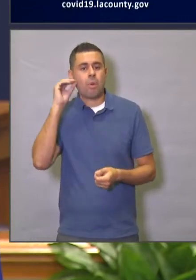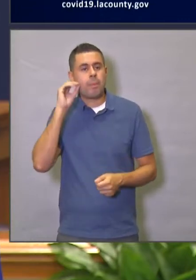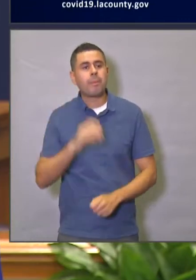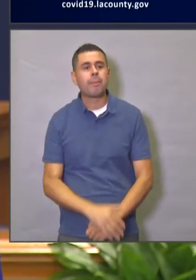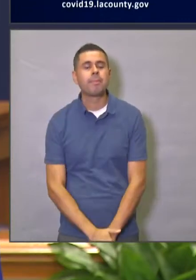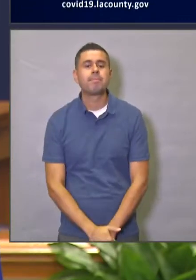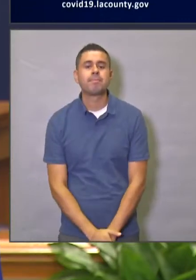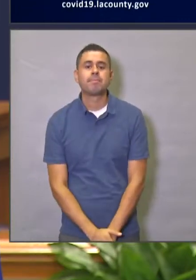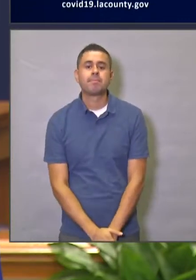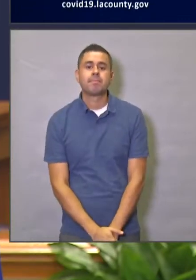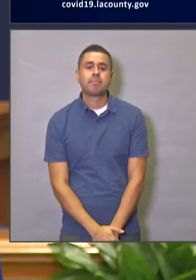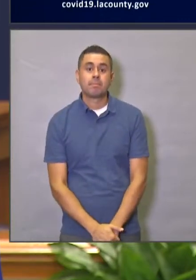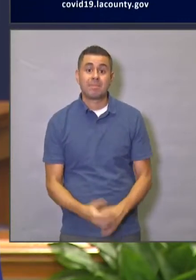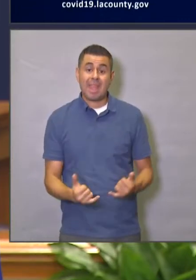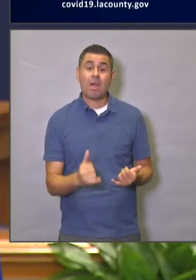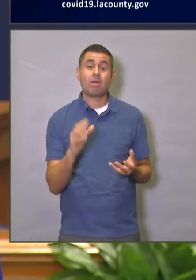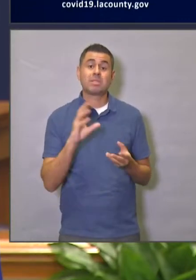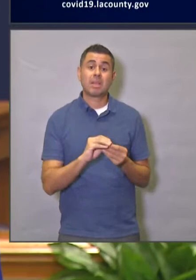Actualmente hay